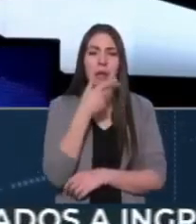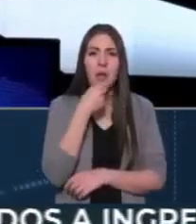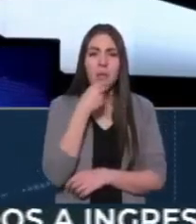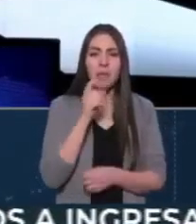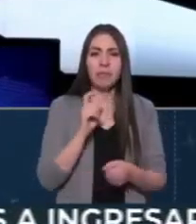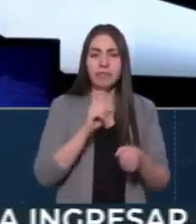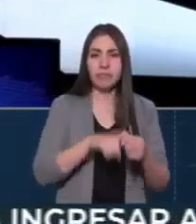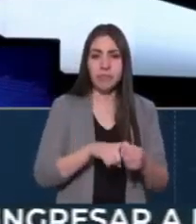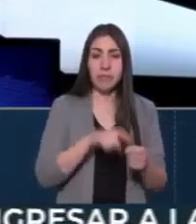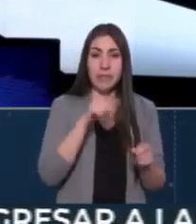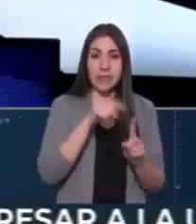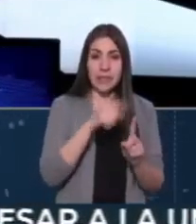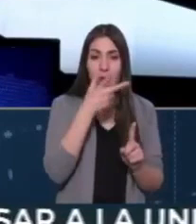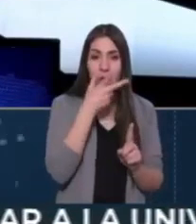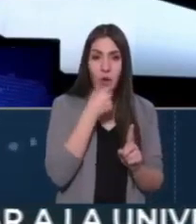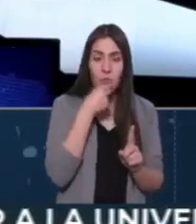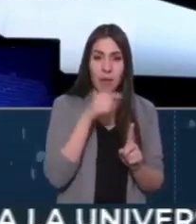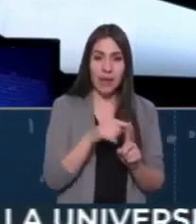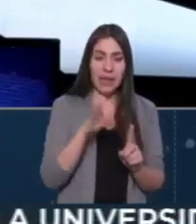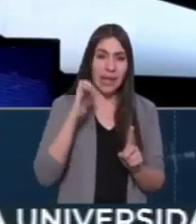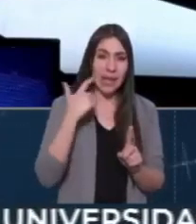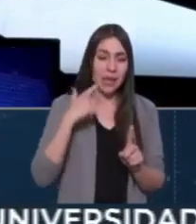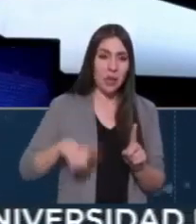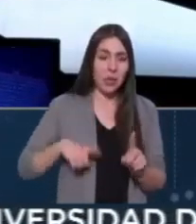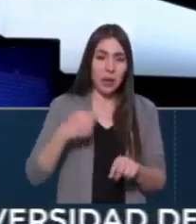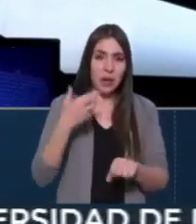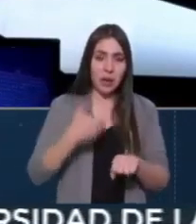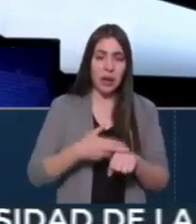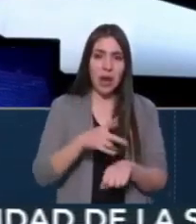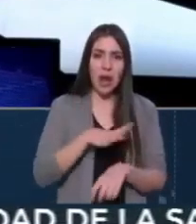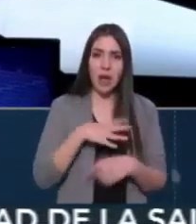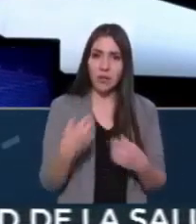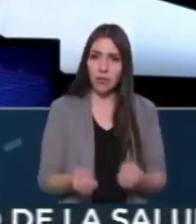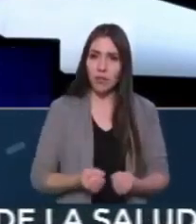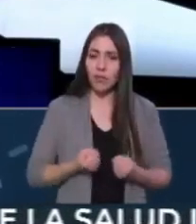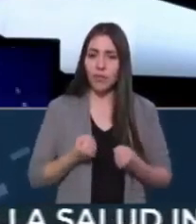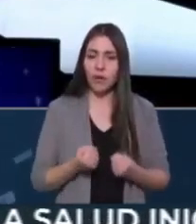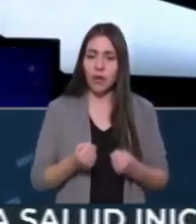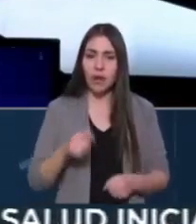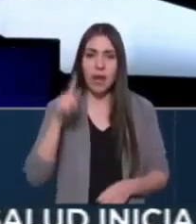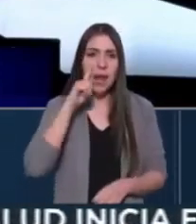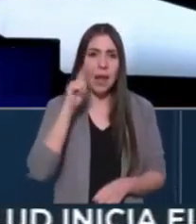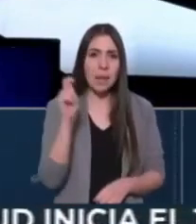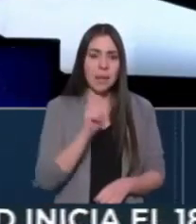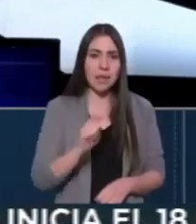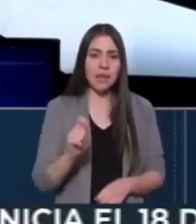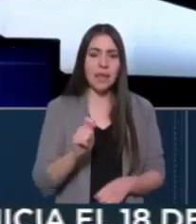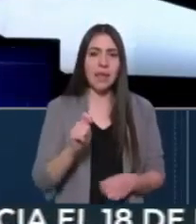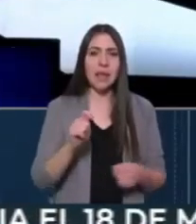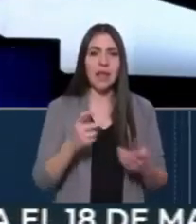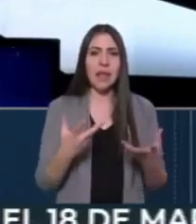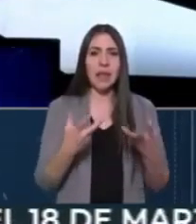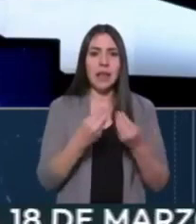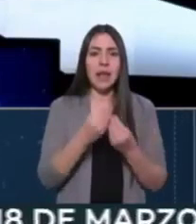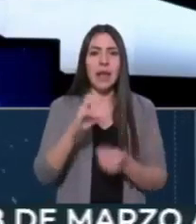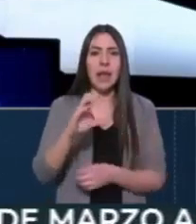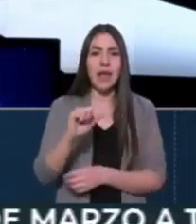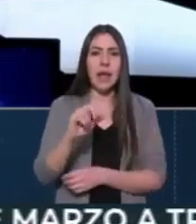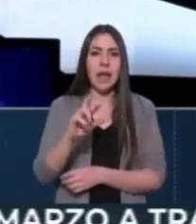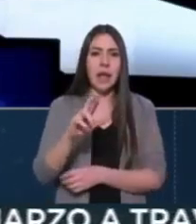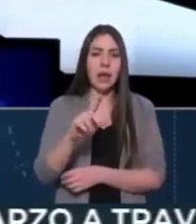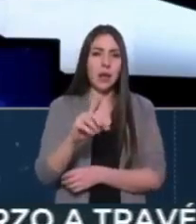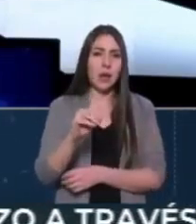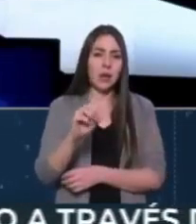tiene una fuerte, o tenía una fuerte, yo creo que sigue teniendo una fuerte amistad con Carlos Marín. Este